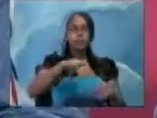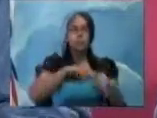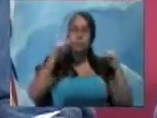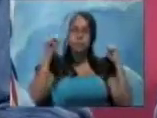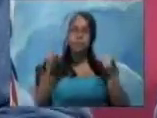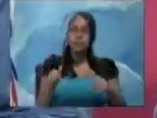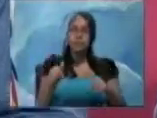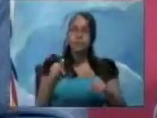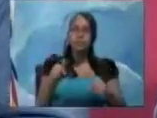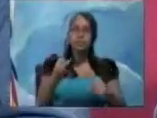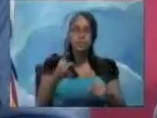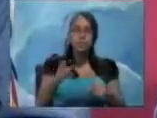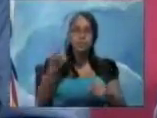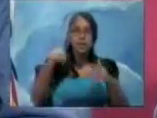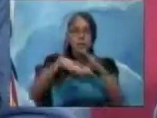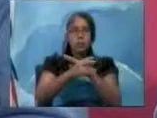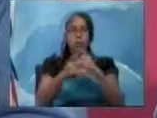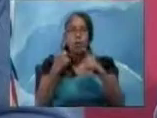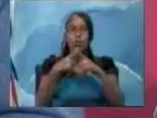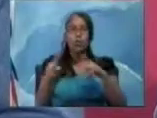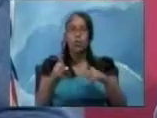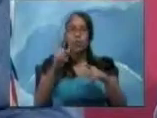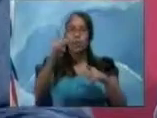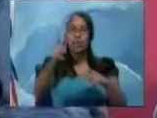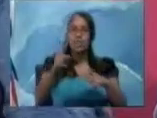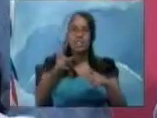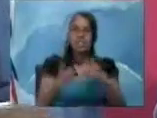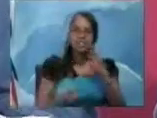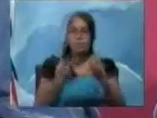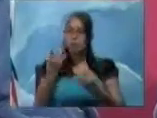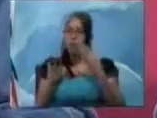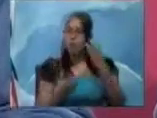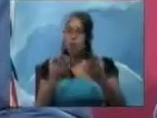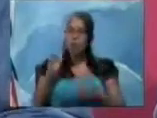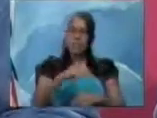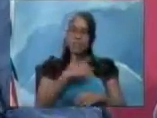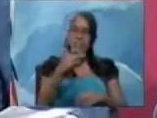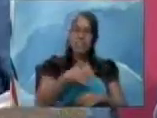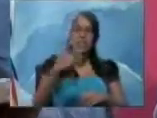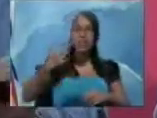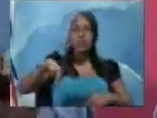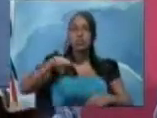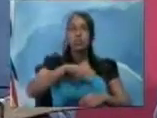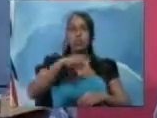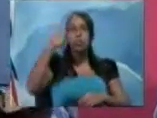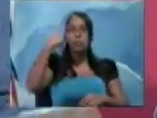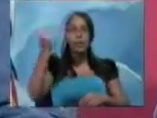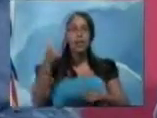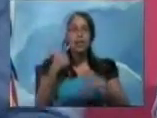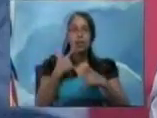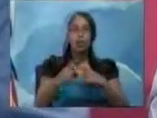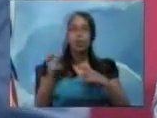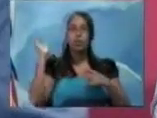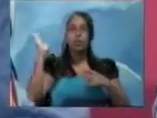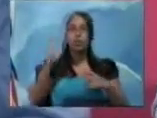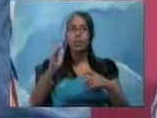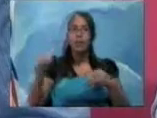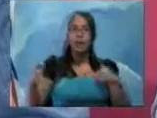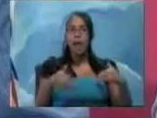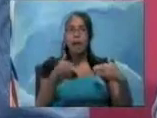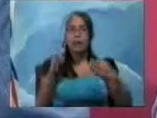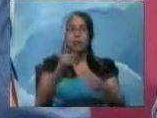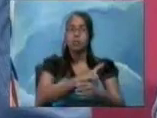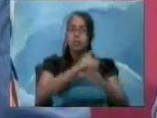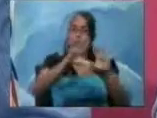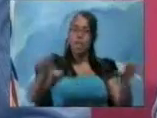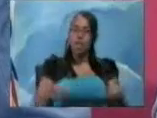eh pasemos a otro ese aldor ese ese fuego que se siente en nosotros para que otros vengan al camino de la